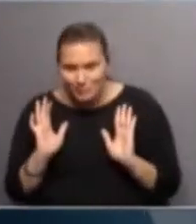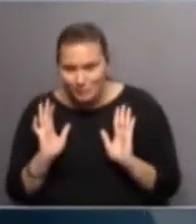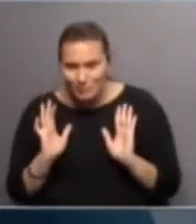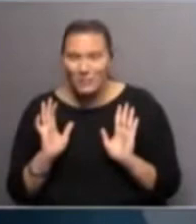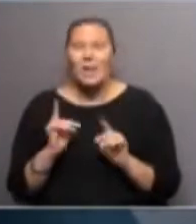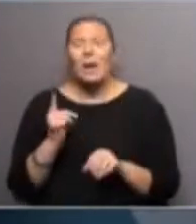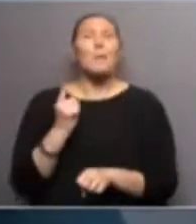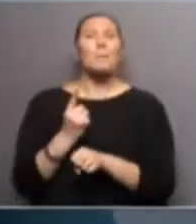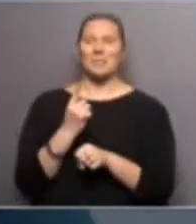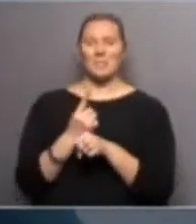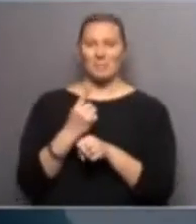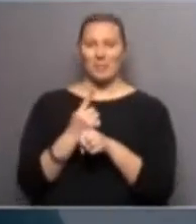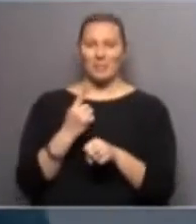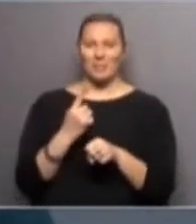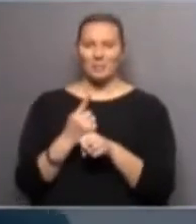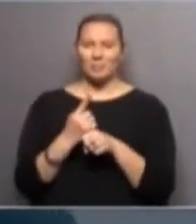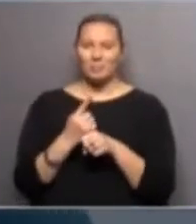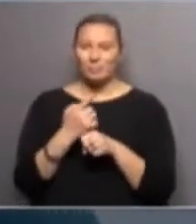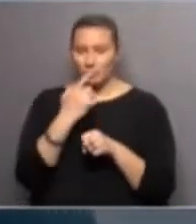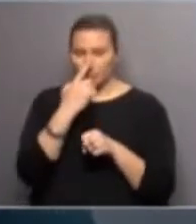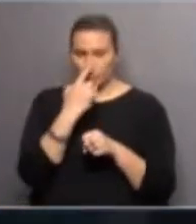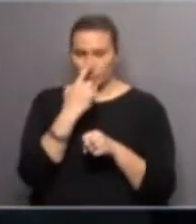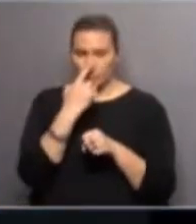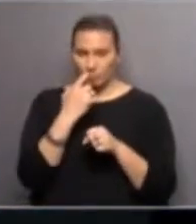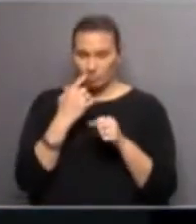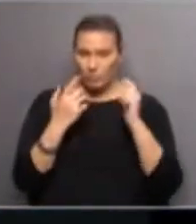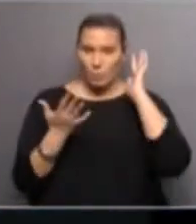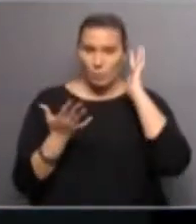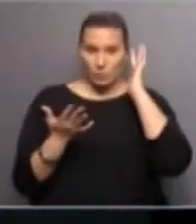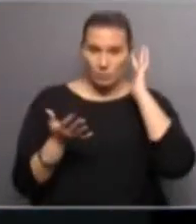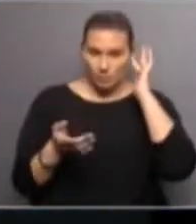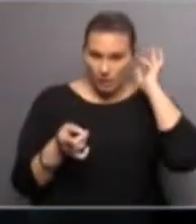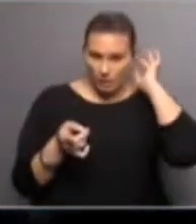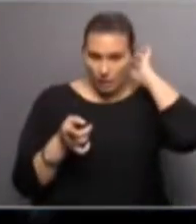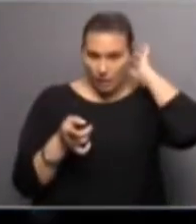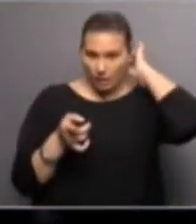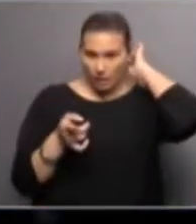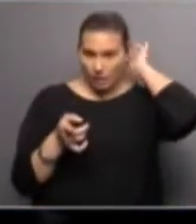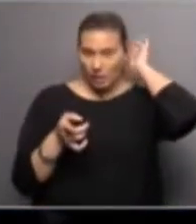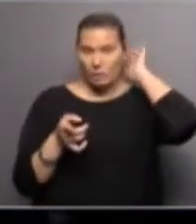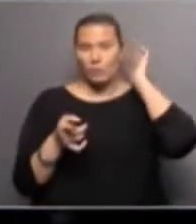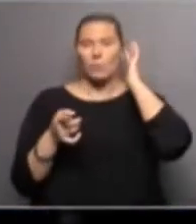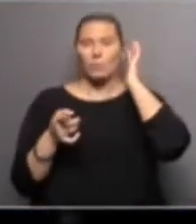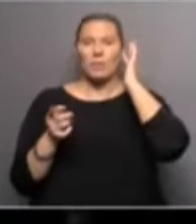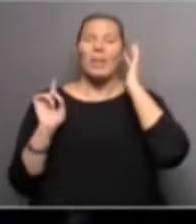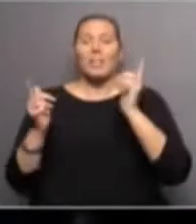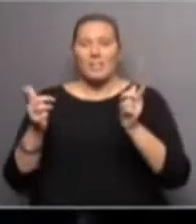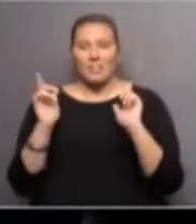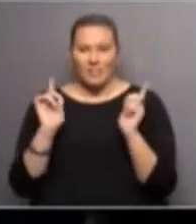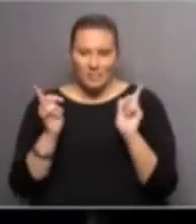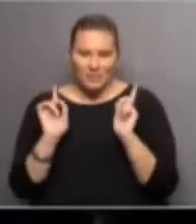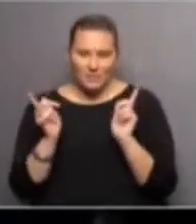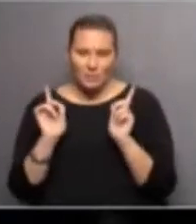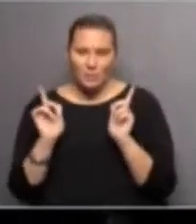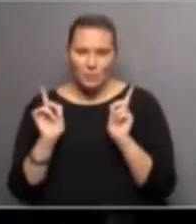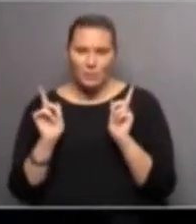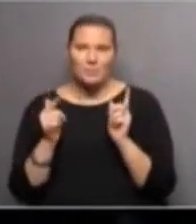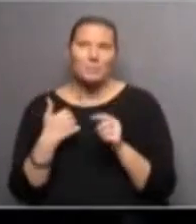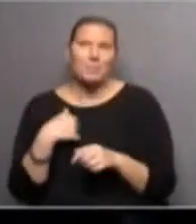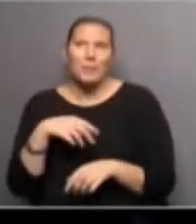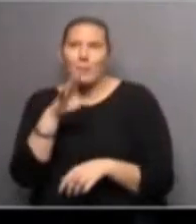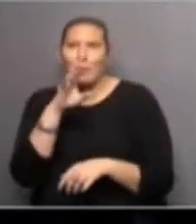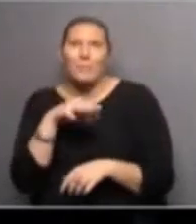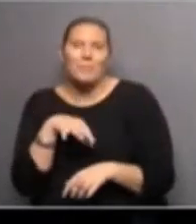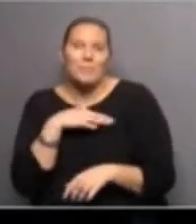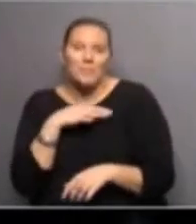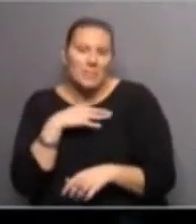la tarea principal prácticamente. Y bueno, y esto ha sido para mí un hobby, una lección de vida, digo,